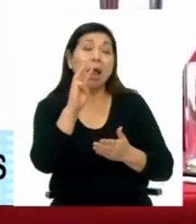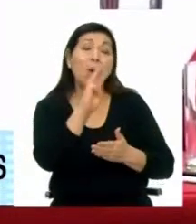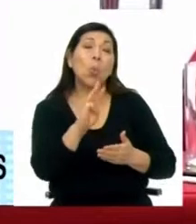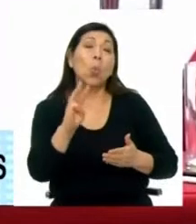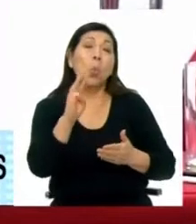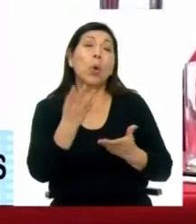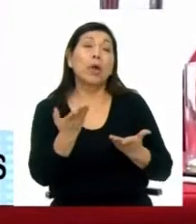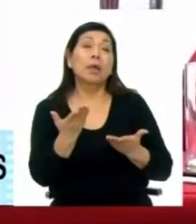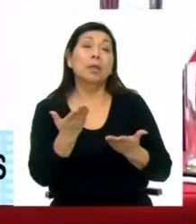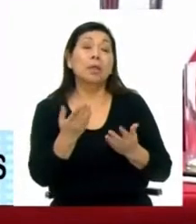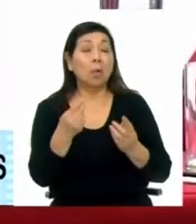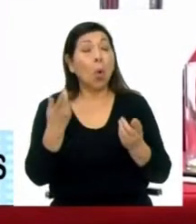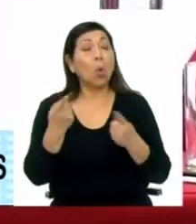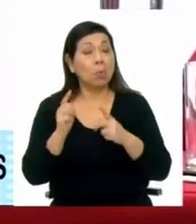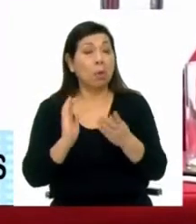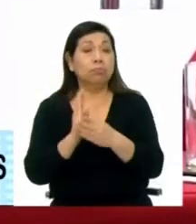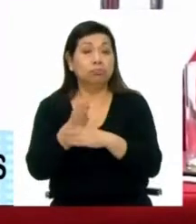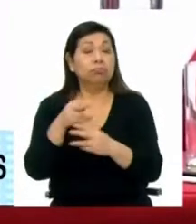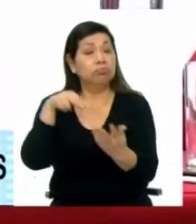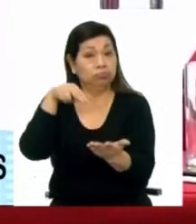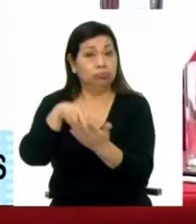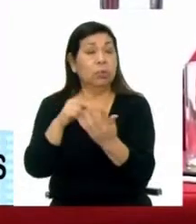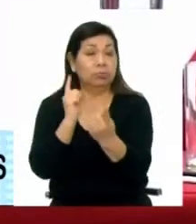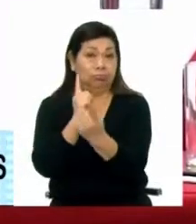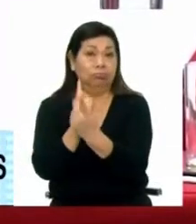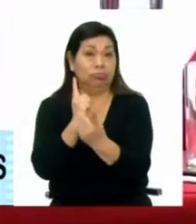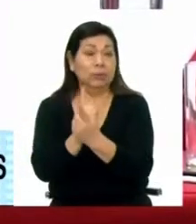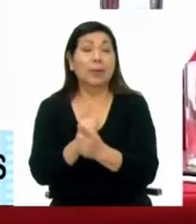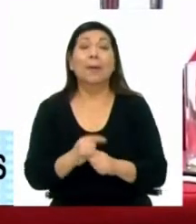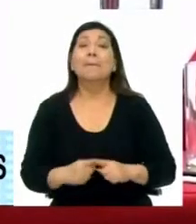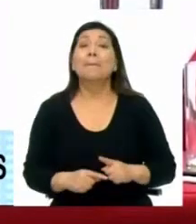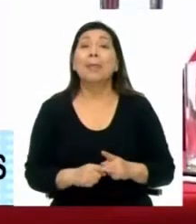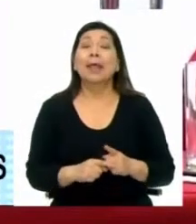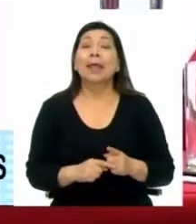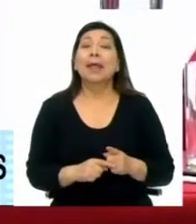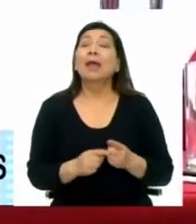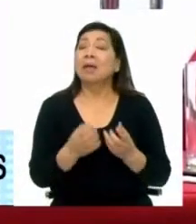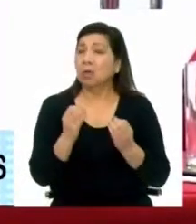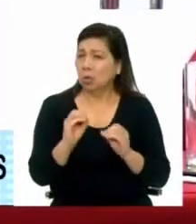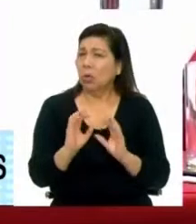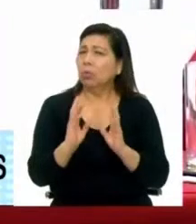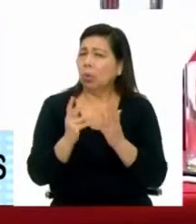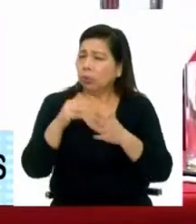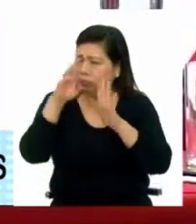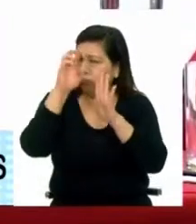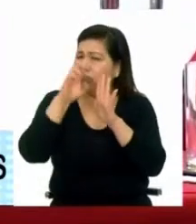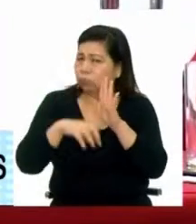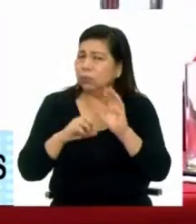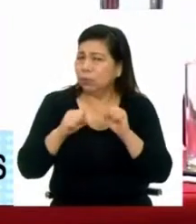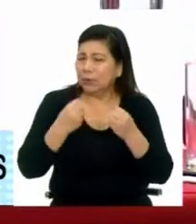través de forma presencial de nuestros expertos que están acá en Glasgow, que engloban todo un